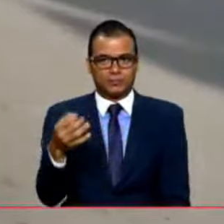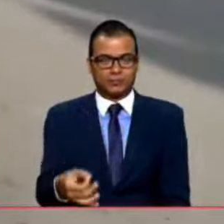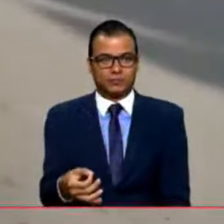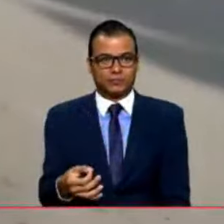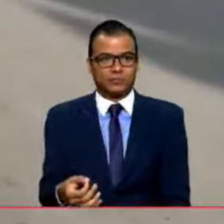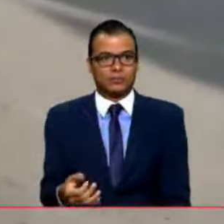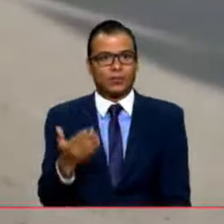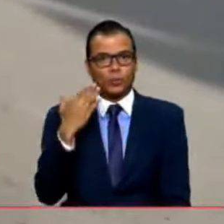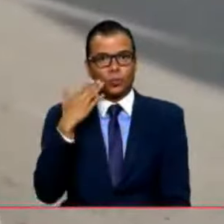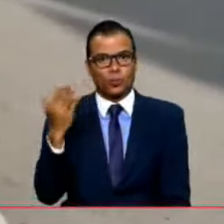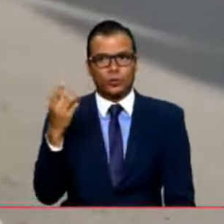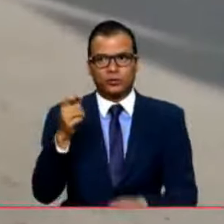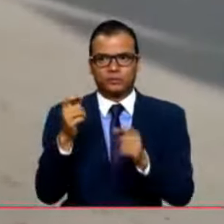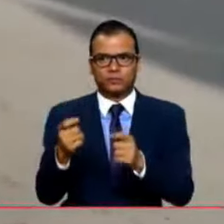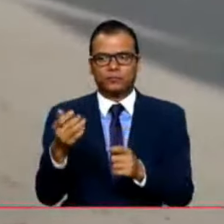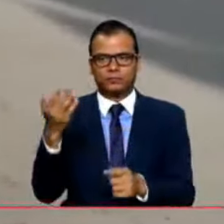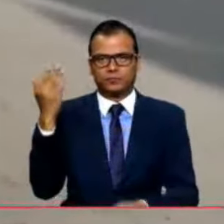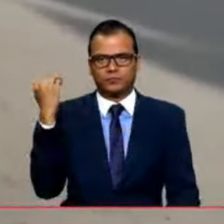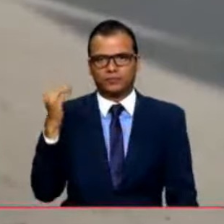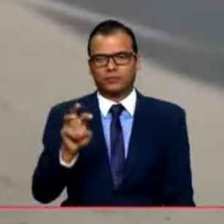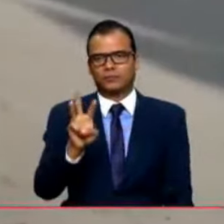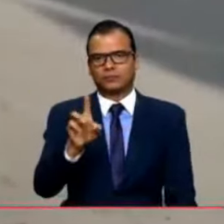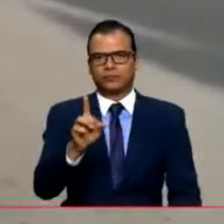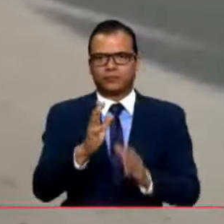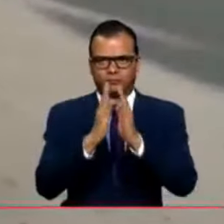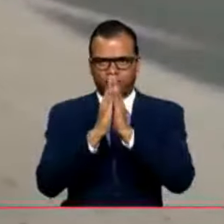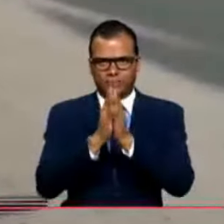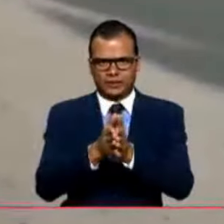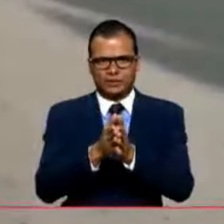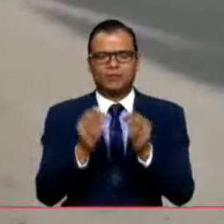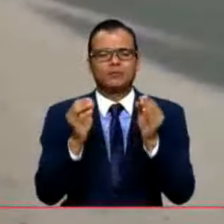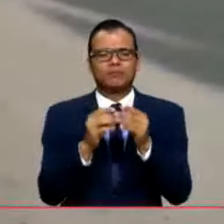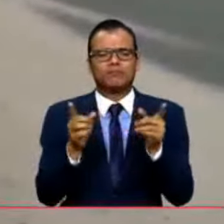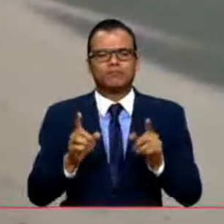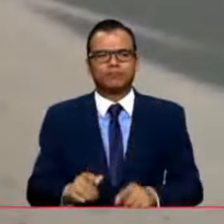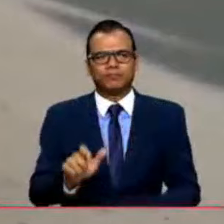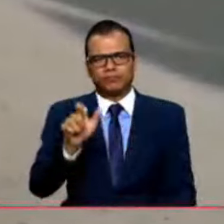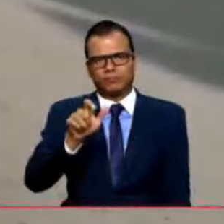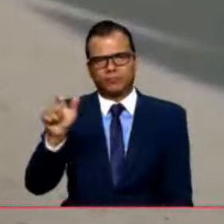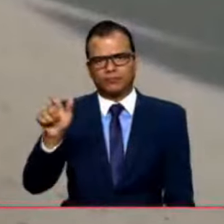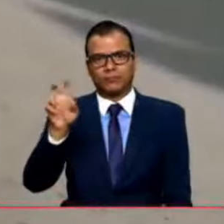hizo el pasado fin de semana. Adicional a esto,